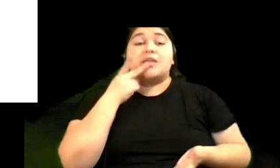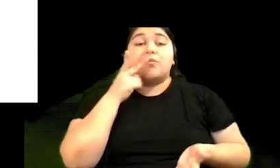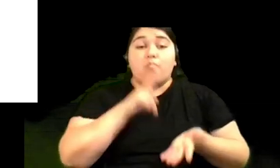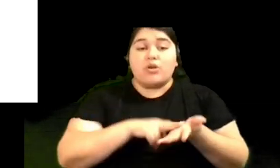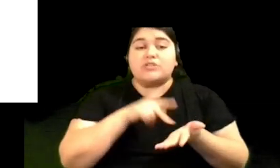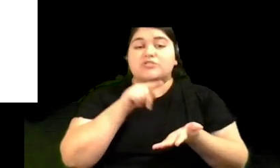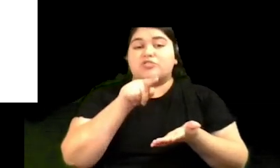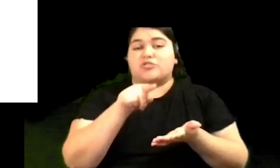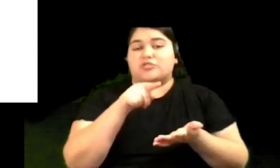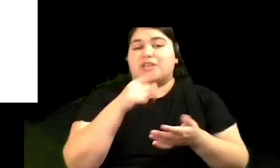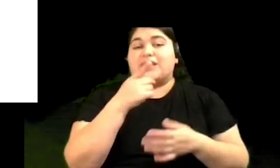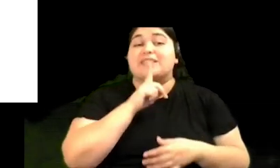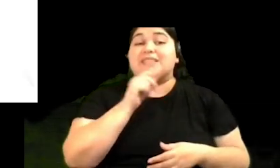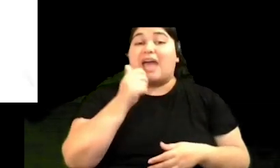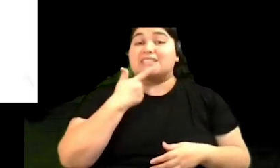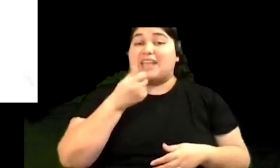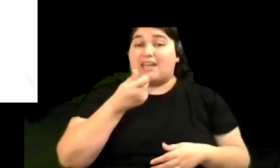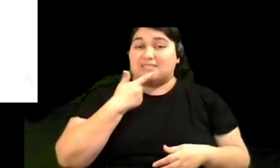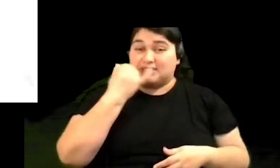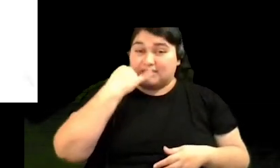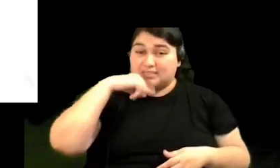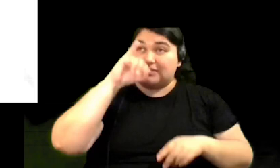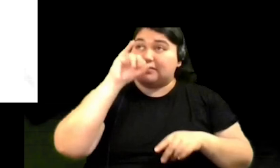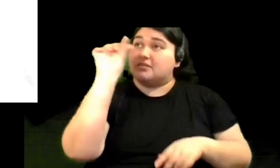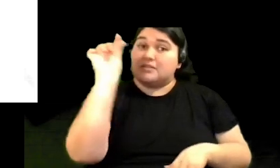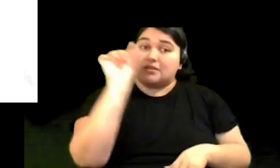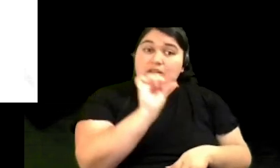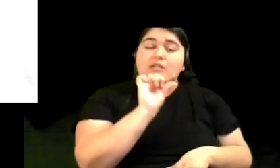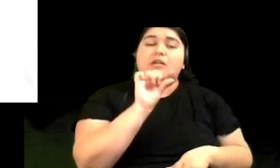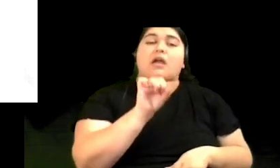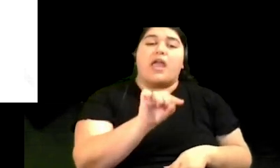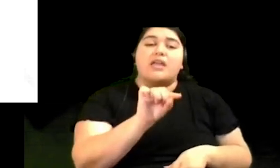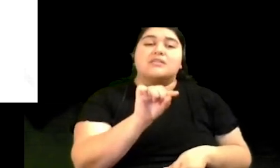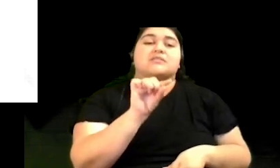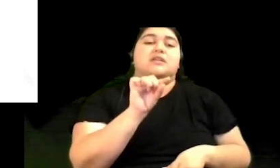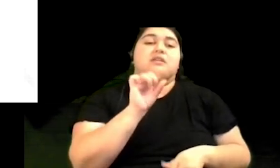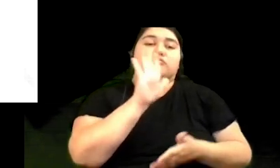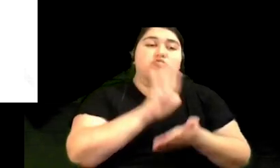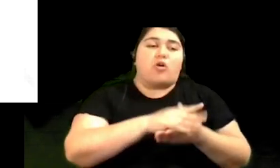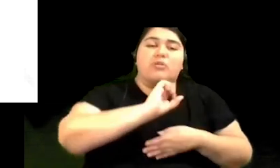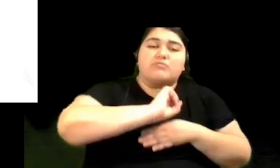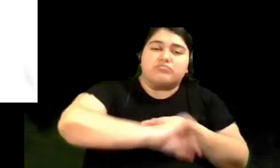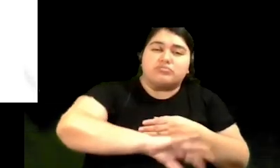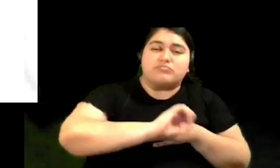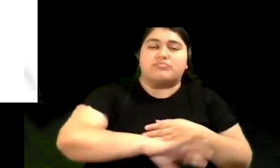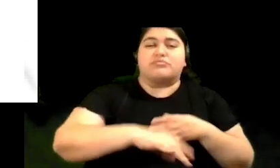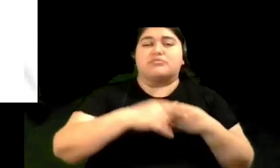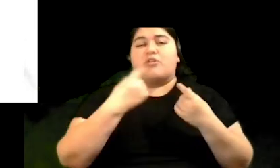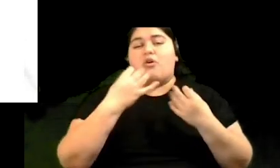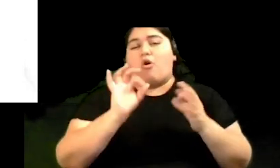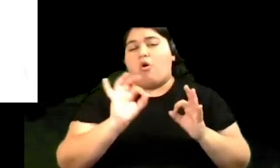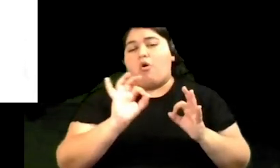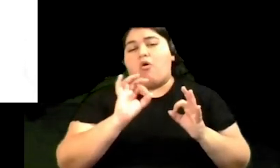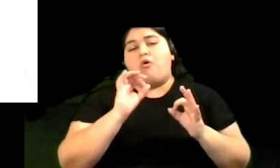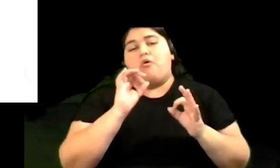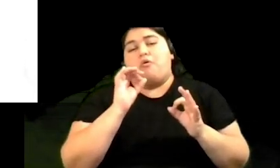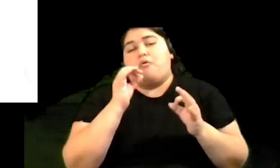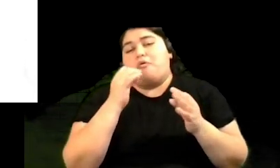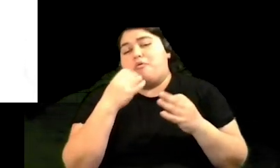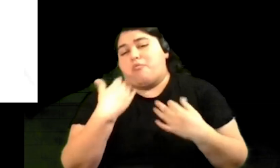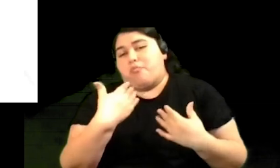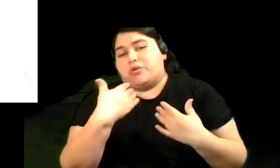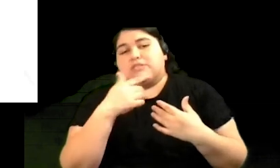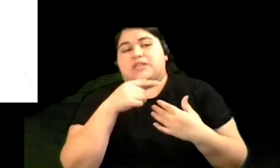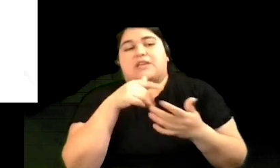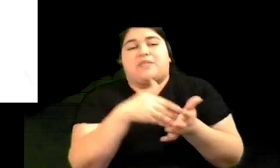esté realizando. ¿Está bien? Si yo estoy aplicando una tasa sobre residuos, tiene que estar relacionada directamente con una contraprestación relacionada con ese